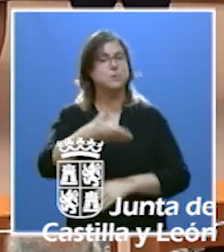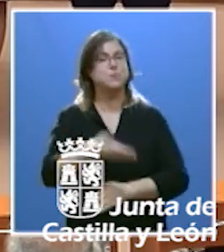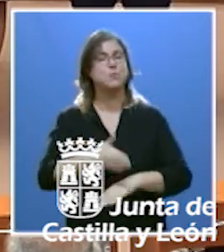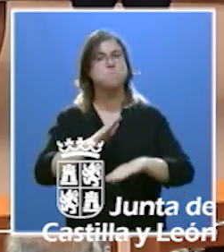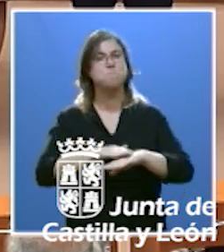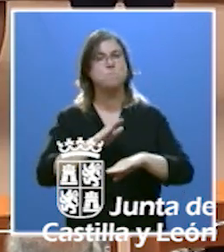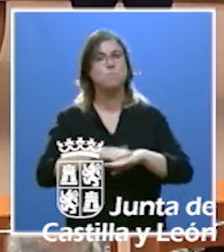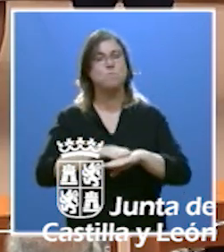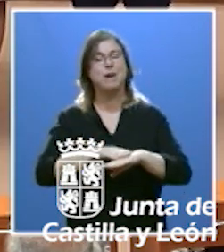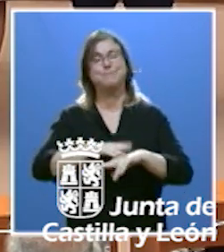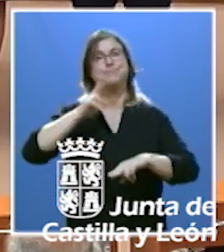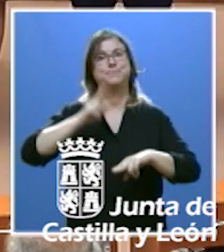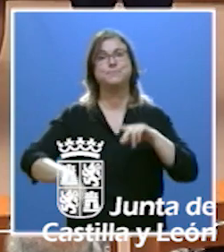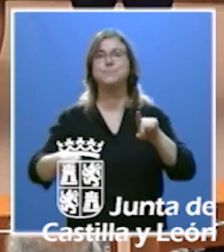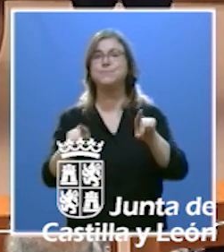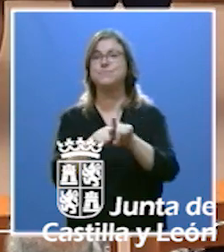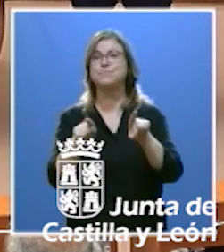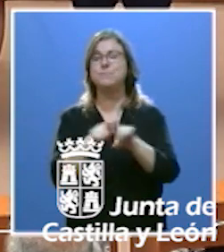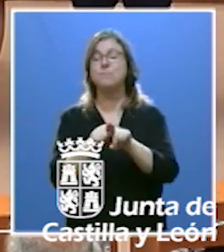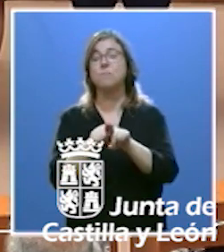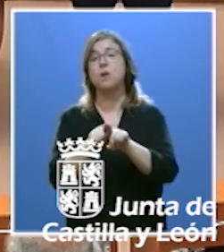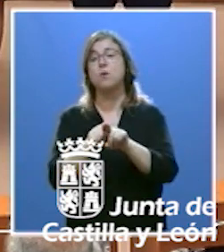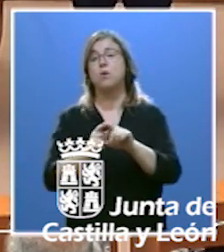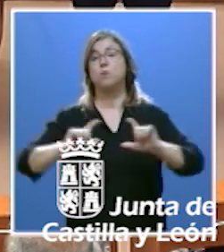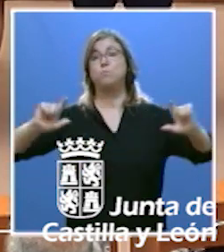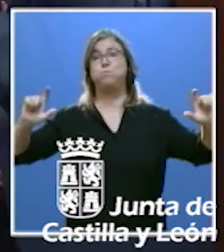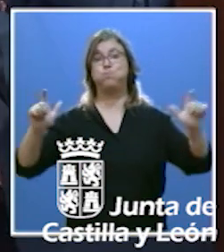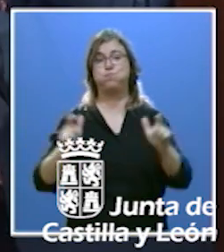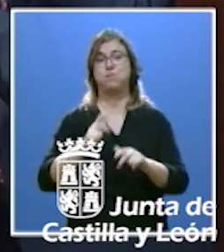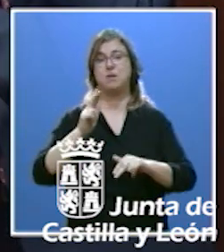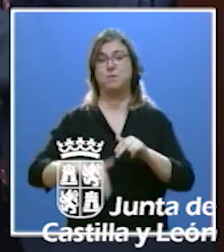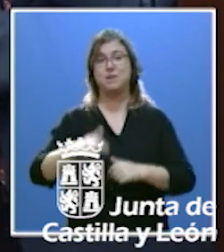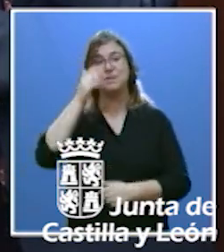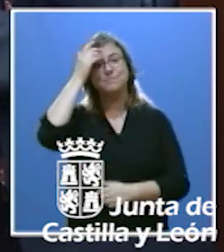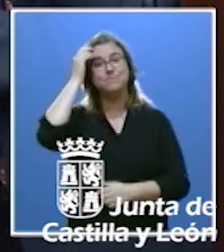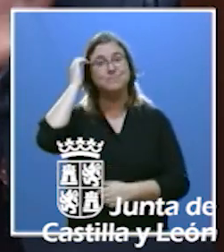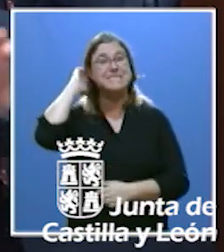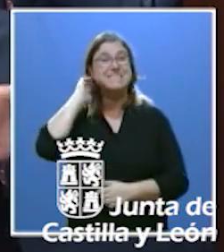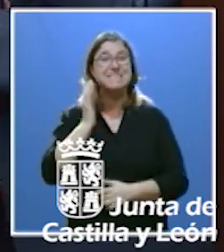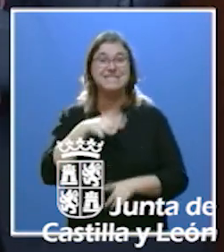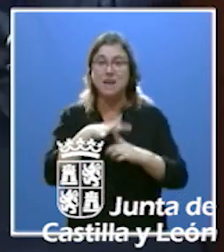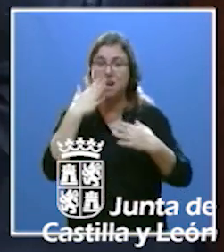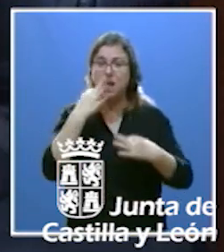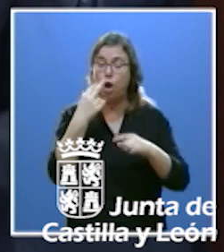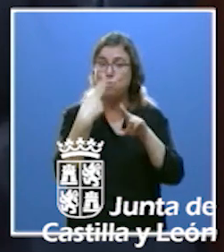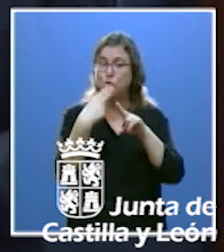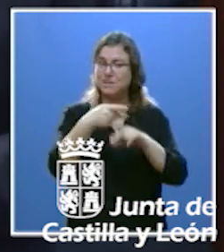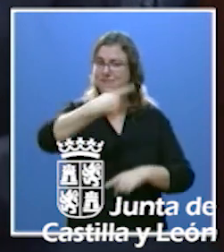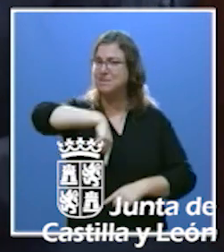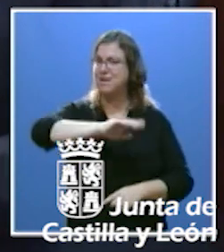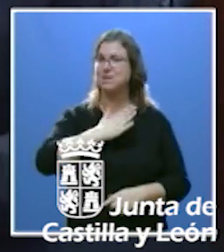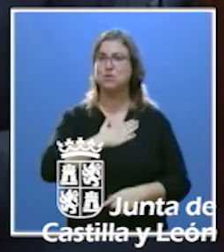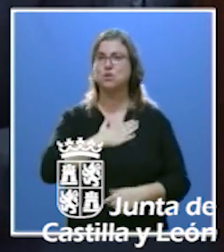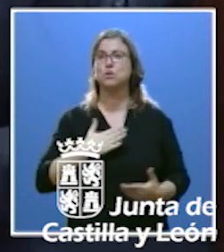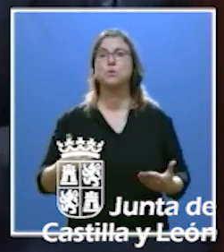para combatir precisamente la lucha contra la despoblación. En realidad, todas nuestras políticas,